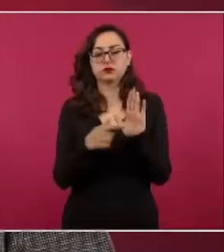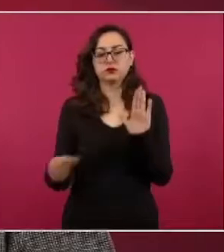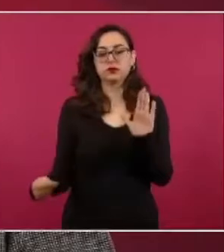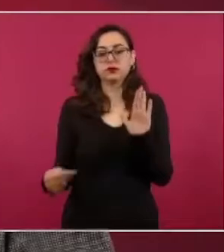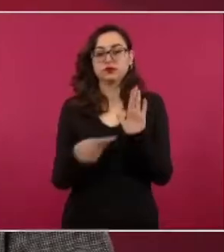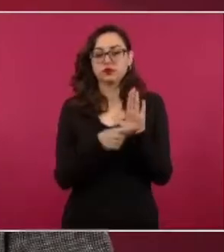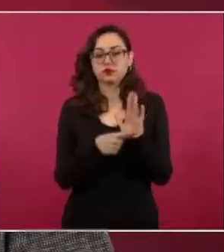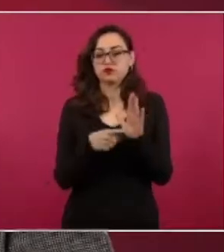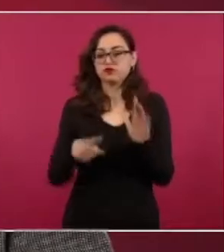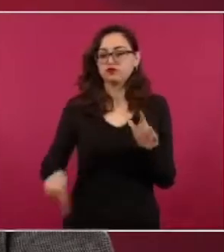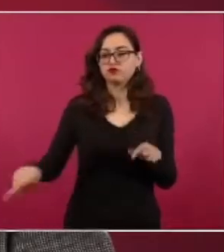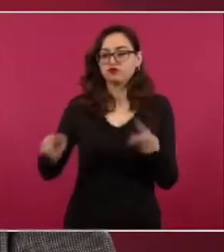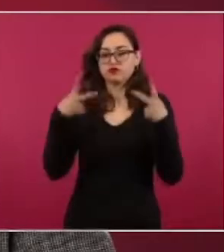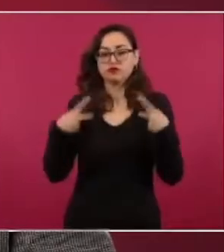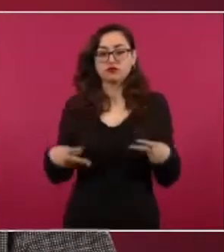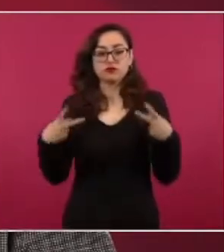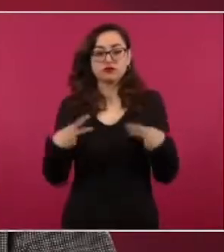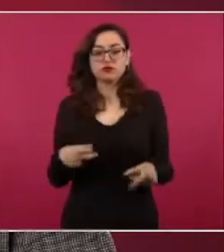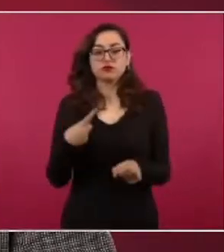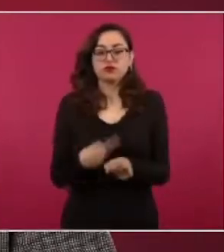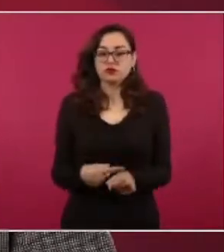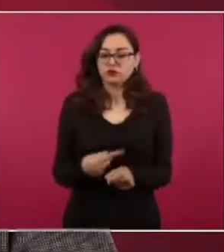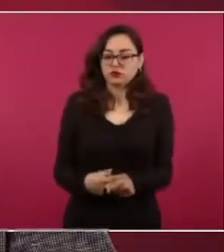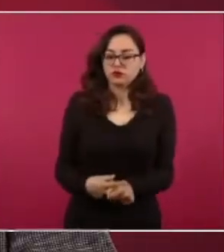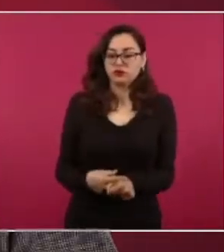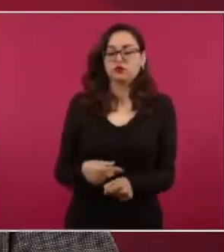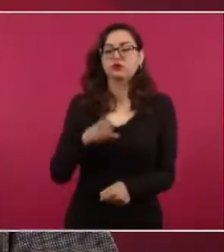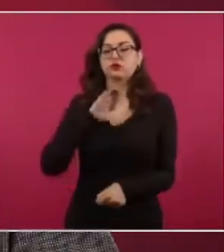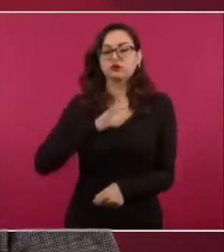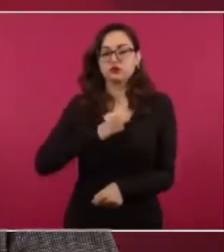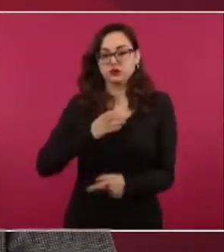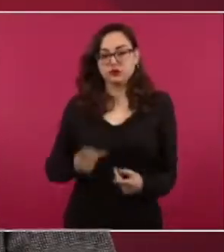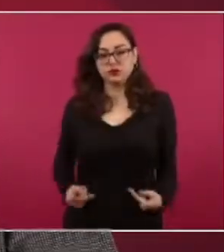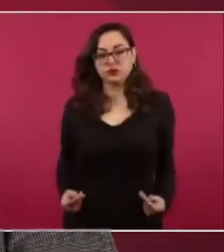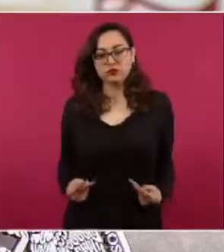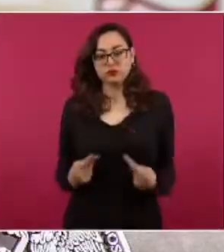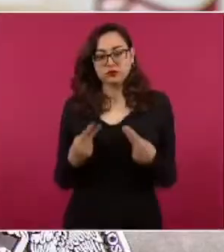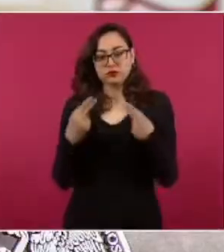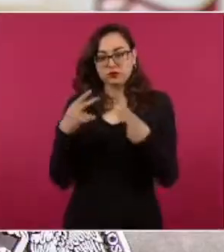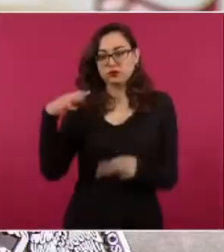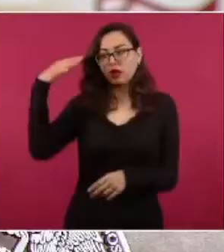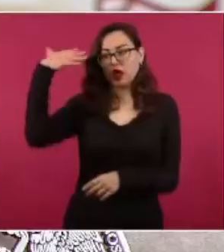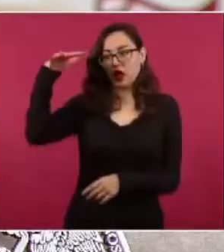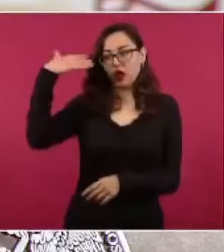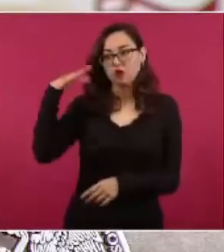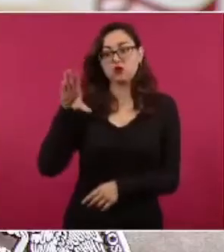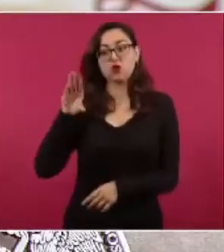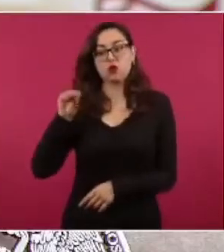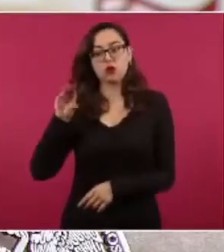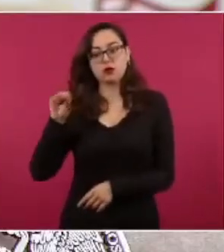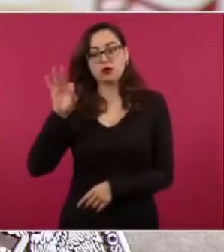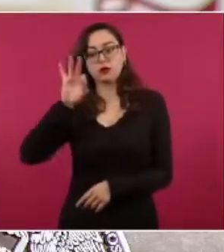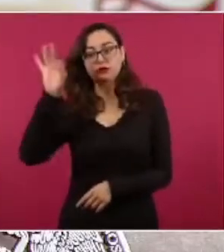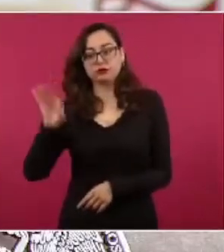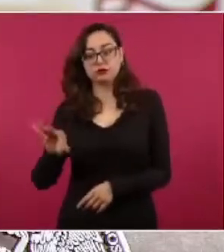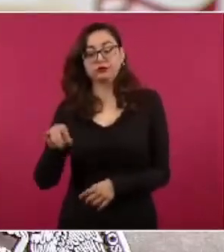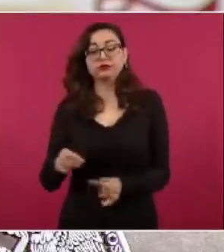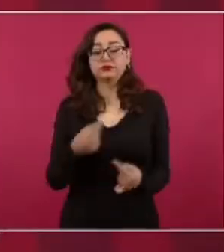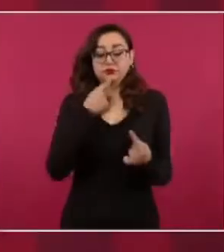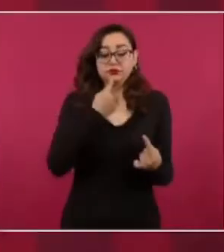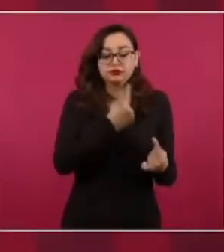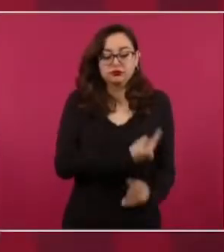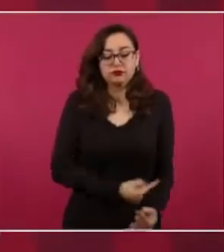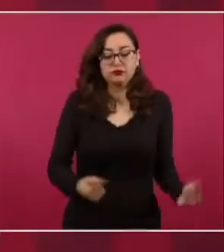quienes sufren cáncer, y cáncer en adultos, que es el 90% y un 10% aproximadamente de los